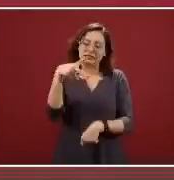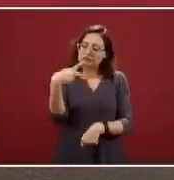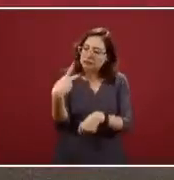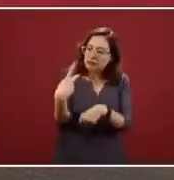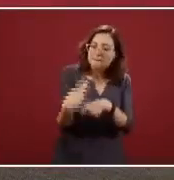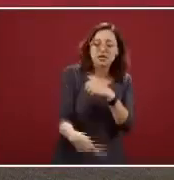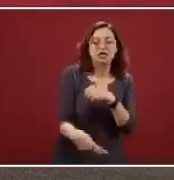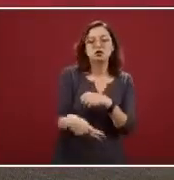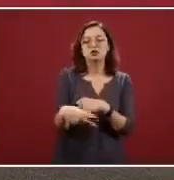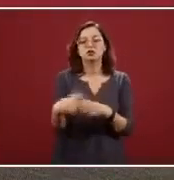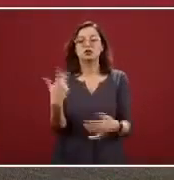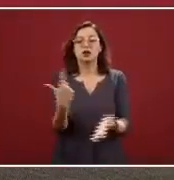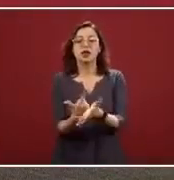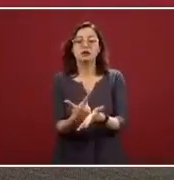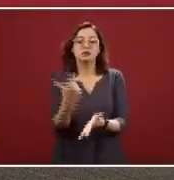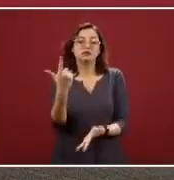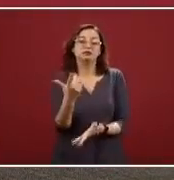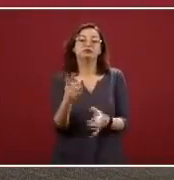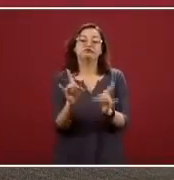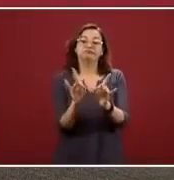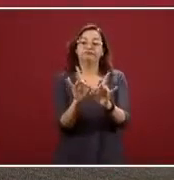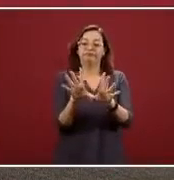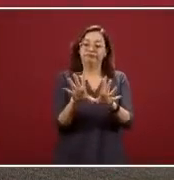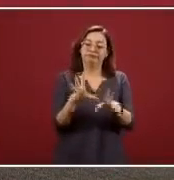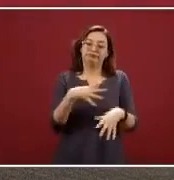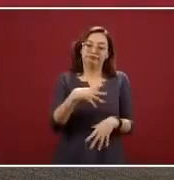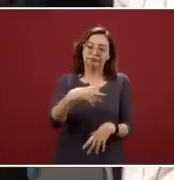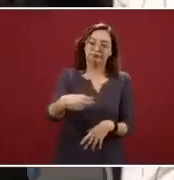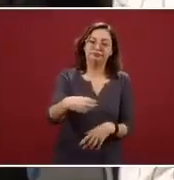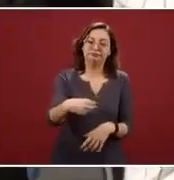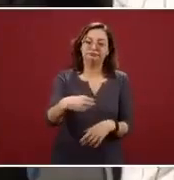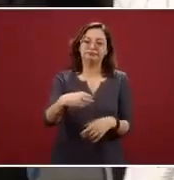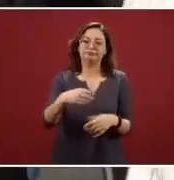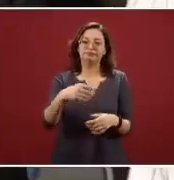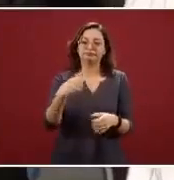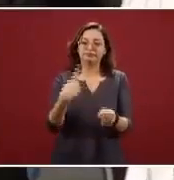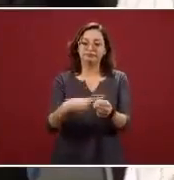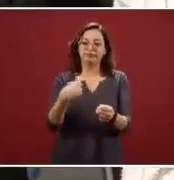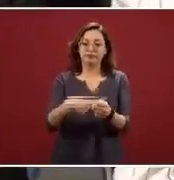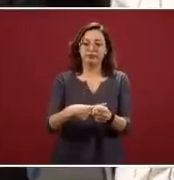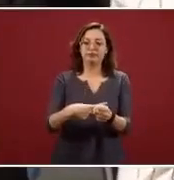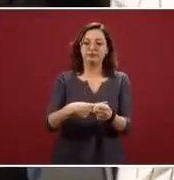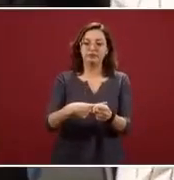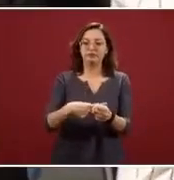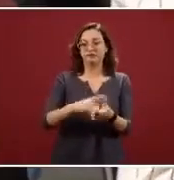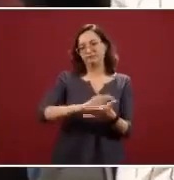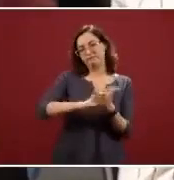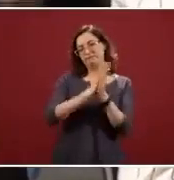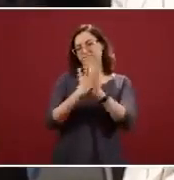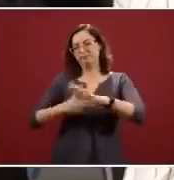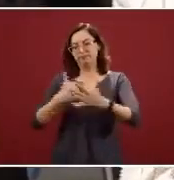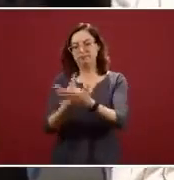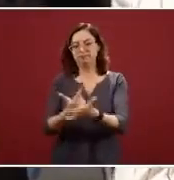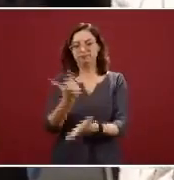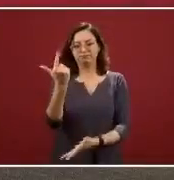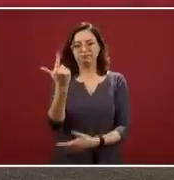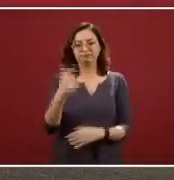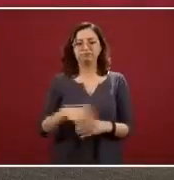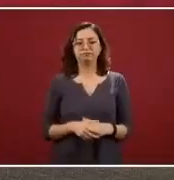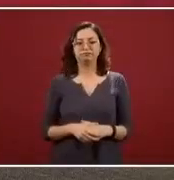riesgo para poder generar enfermedad grave de COVID-19. ¿Perdón?